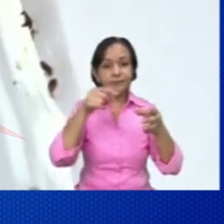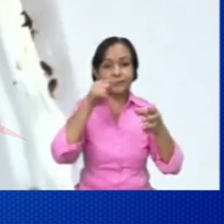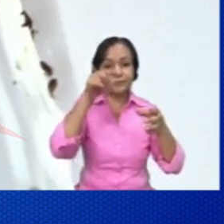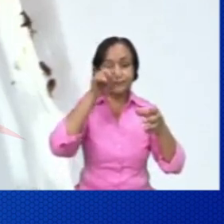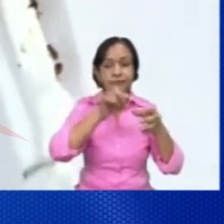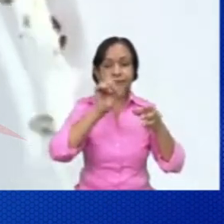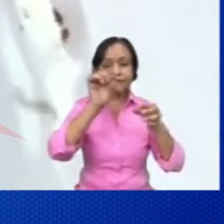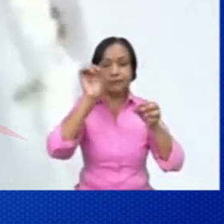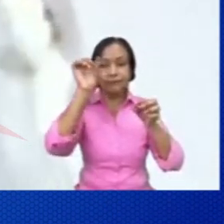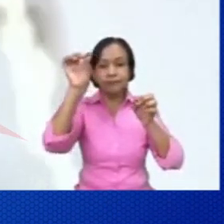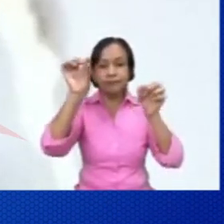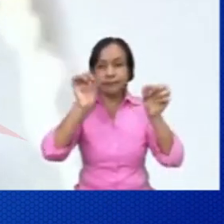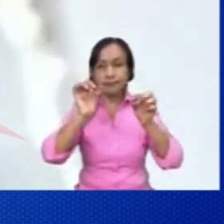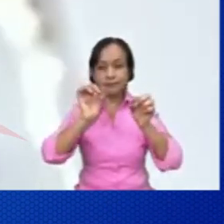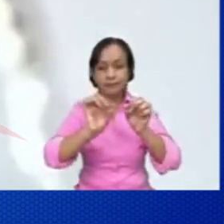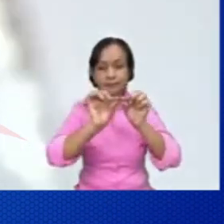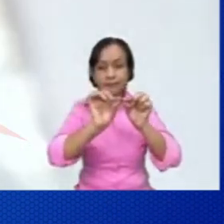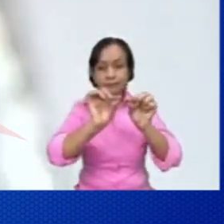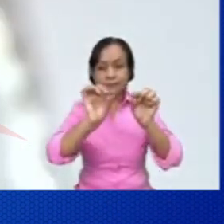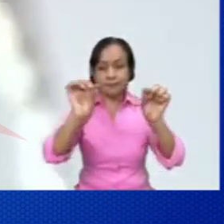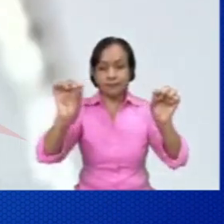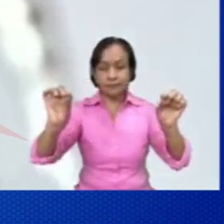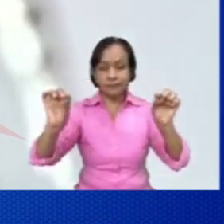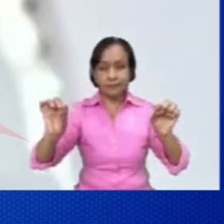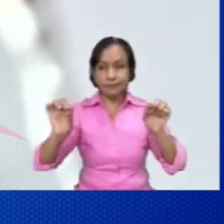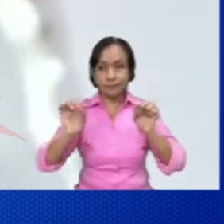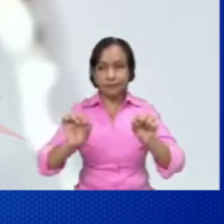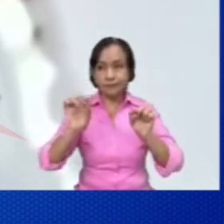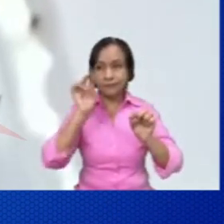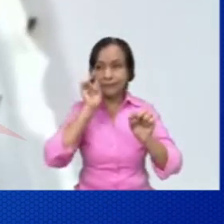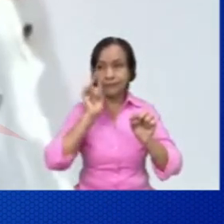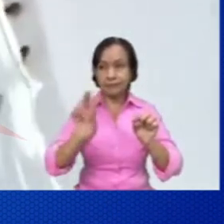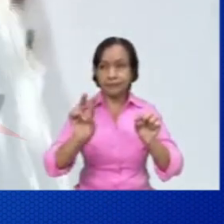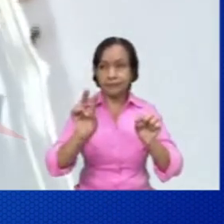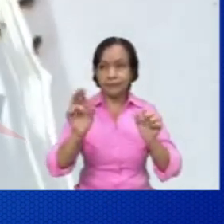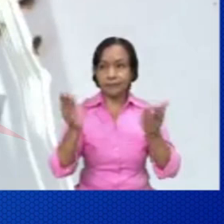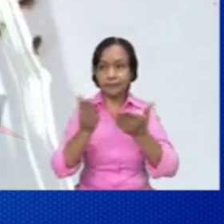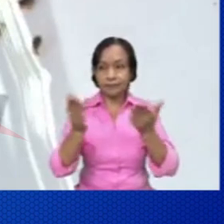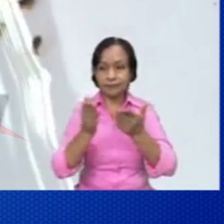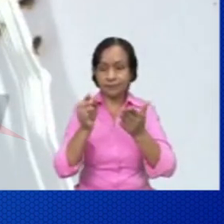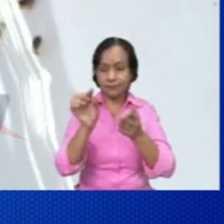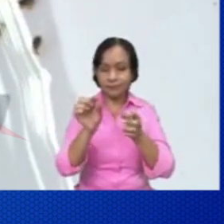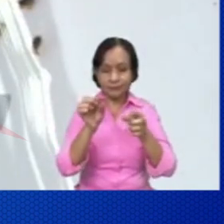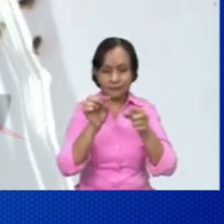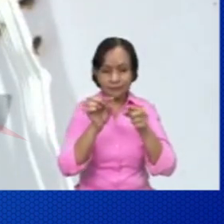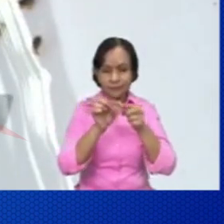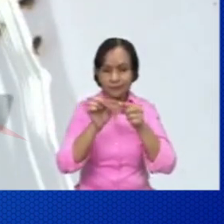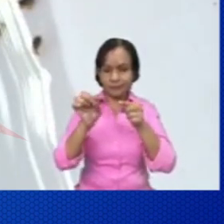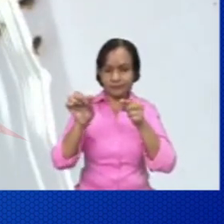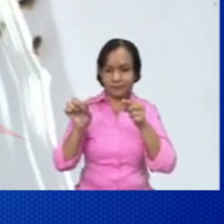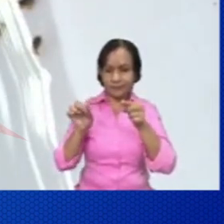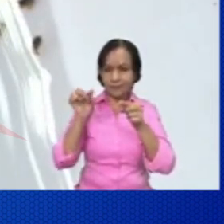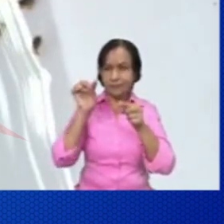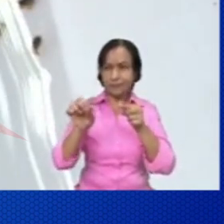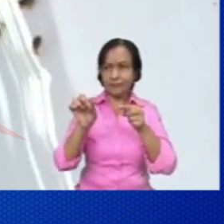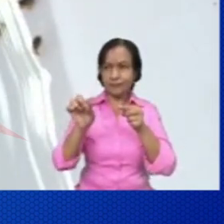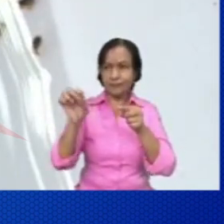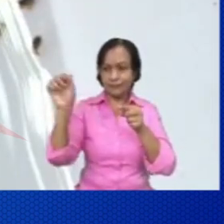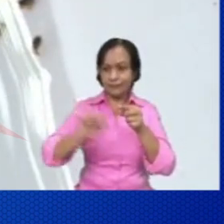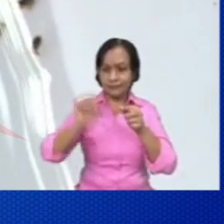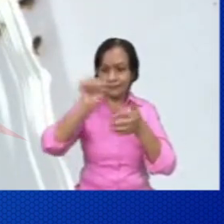en la pared del recipiente y por eso es que ustedes miran ahí en como en una esquina y se